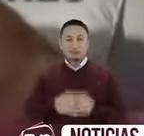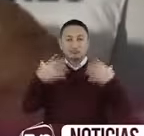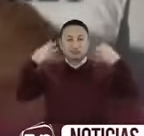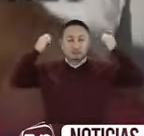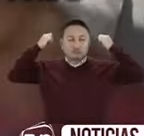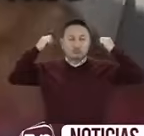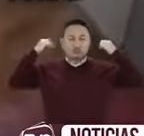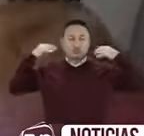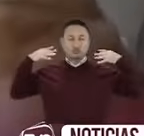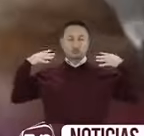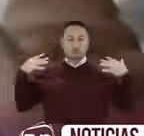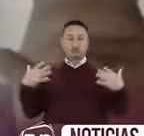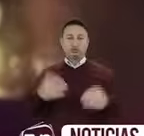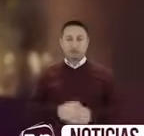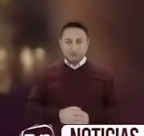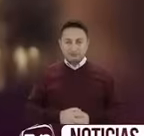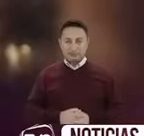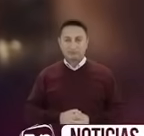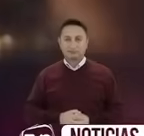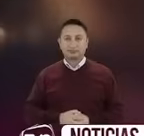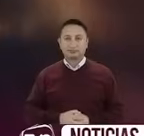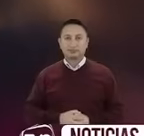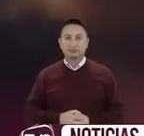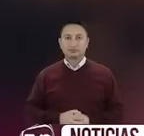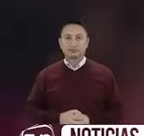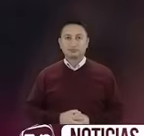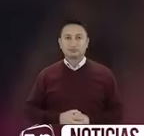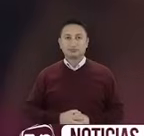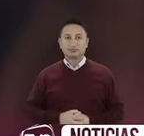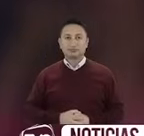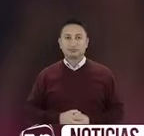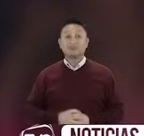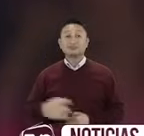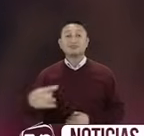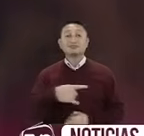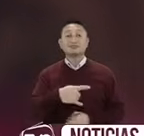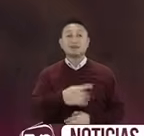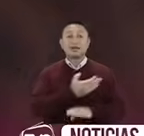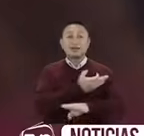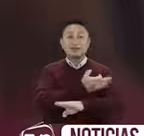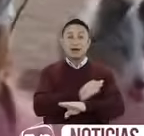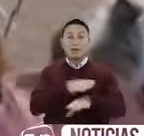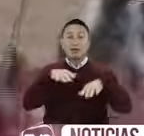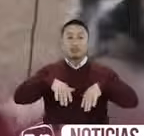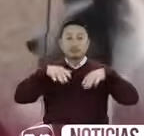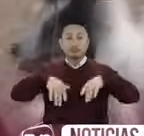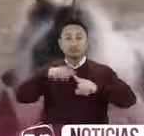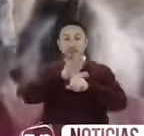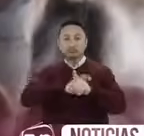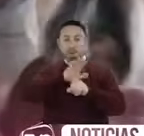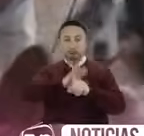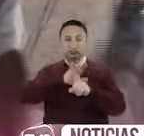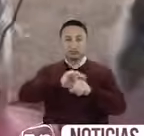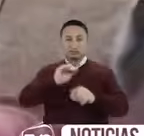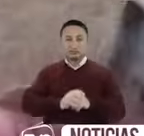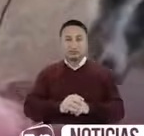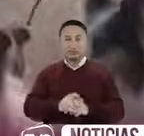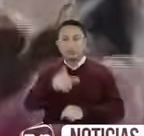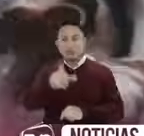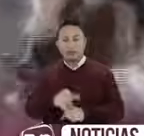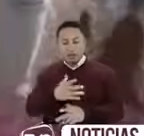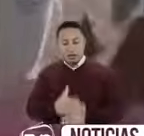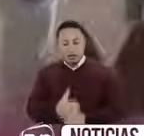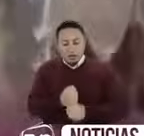ansiedad. La llamada perroterapia es usada ya también como apoyo en la recuperación física y